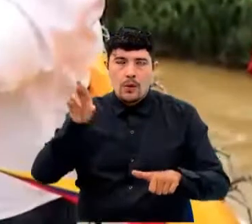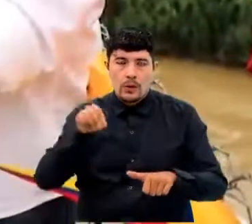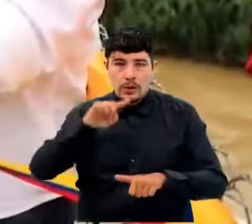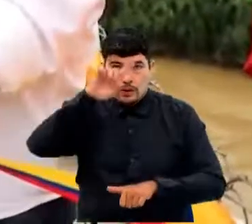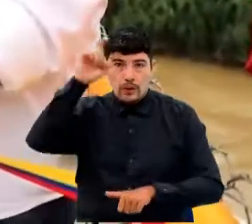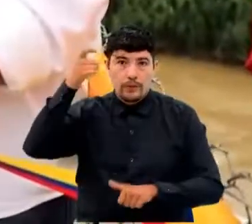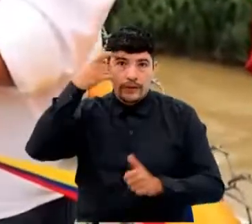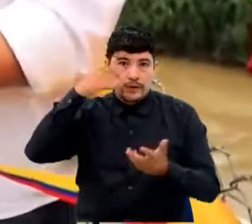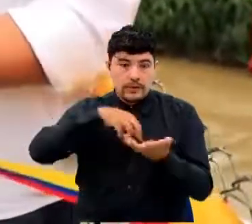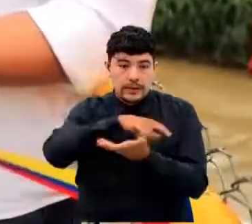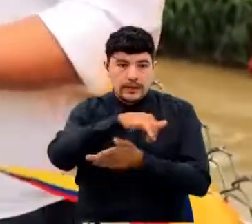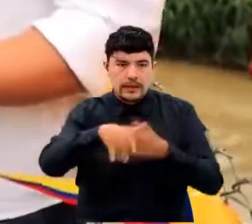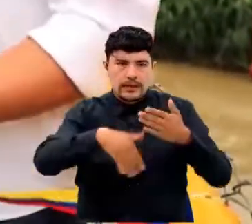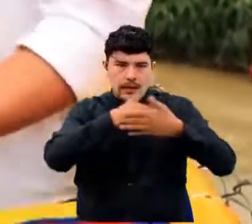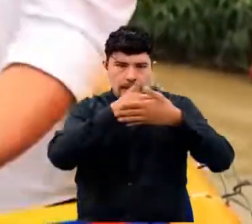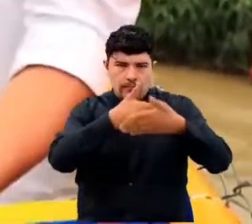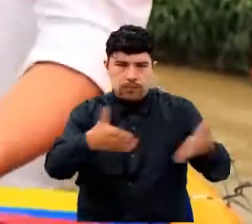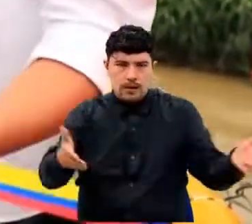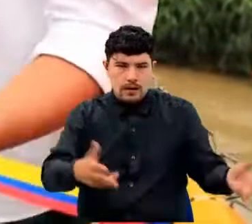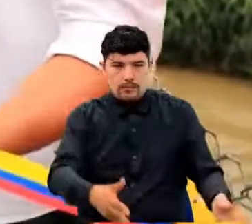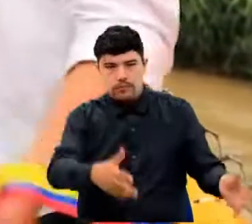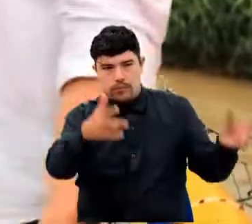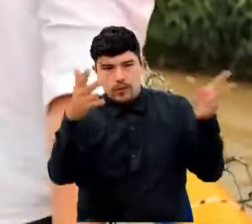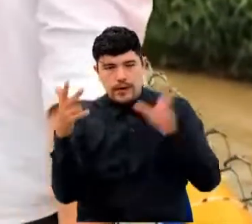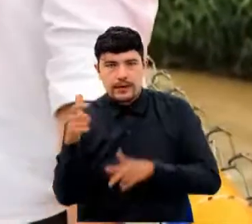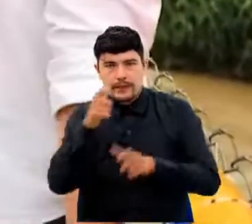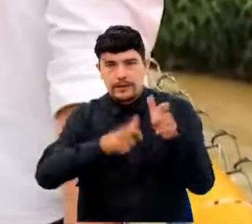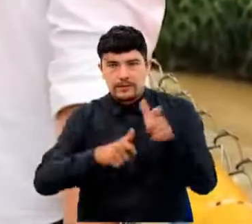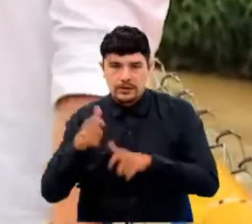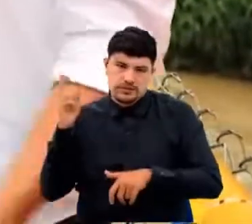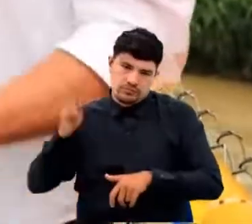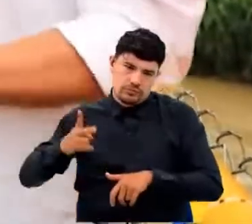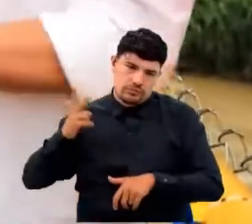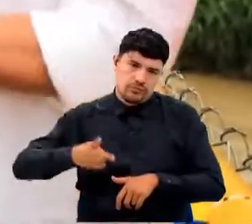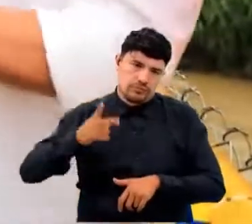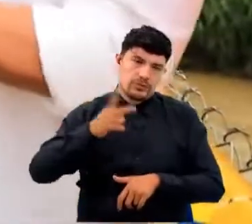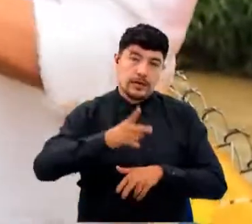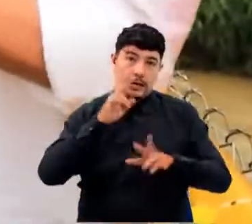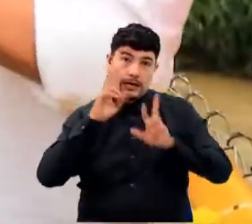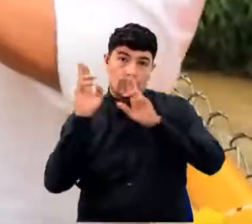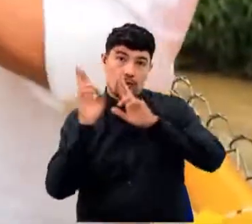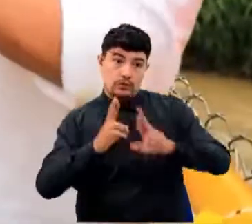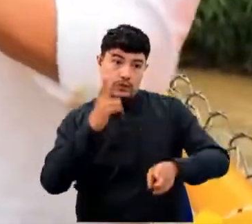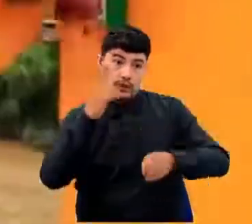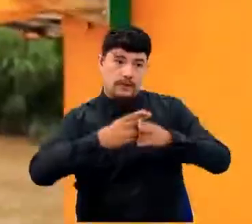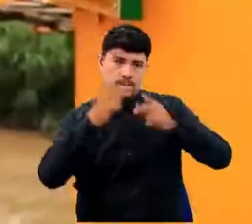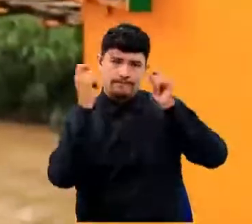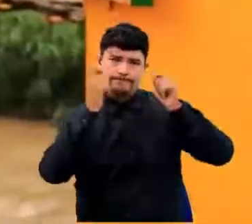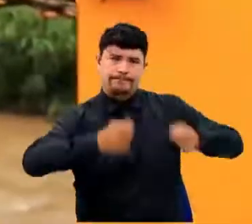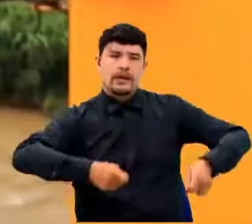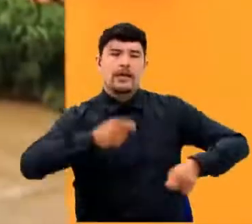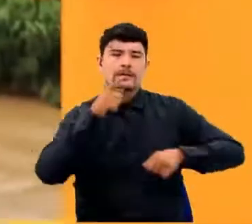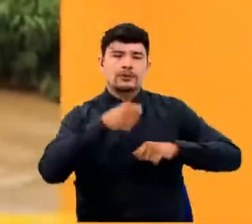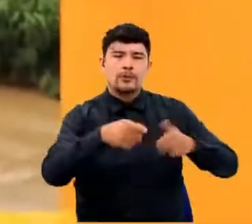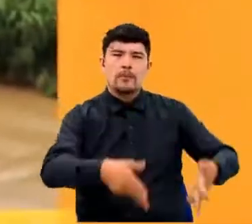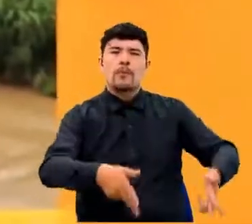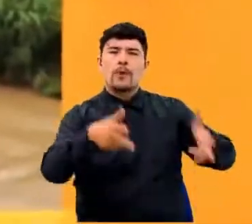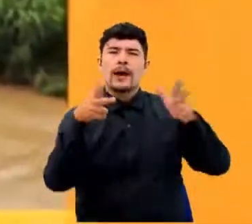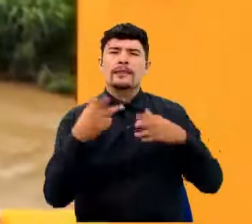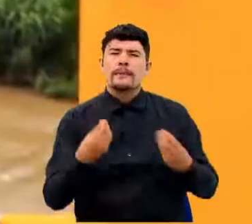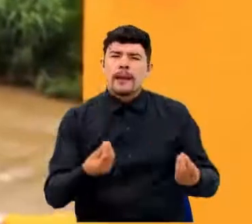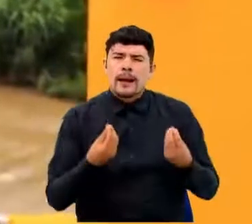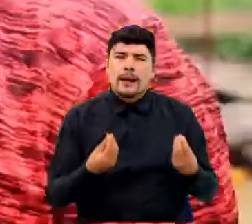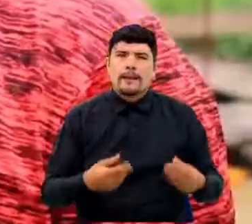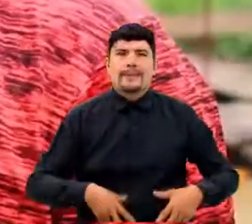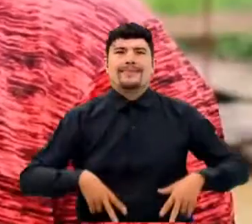gobernación de un puente peatonal denominado puente para la vida este puente totalmente importante lo que no